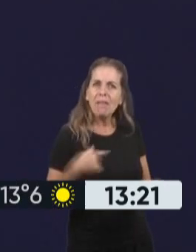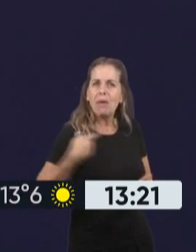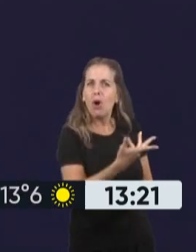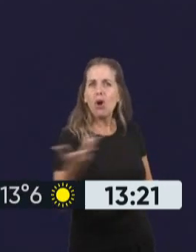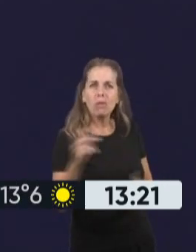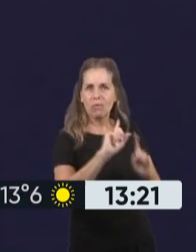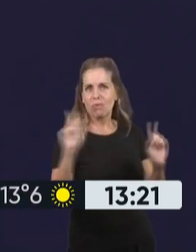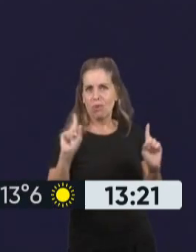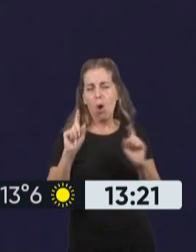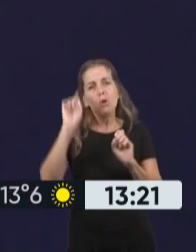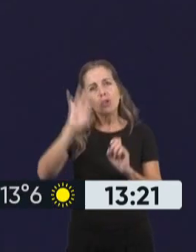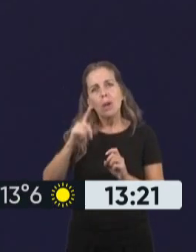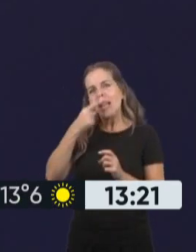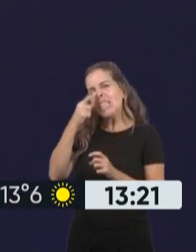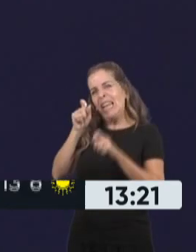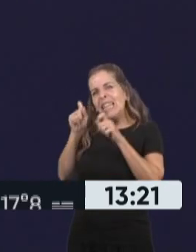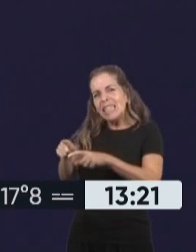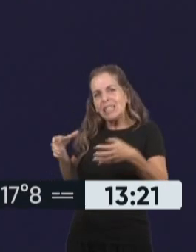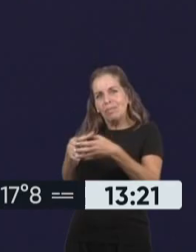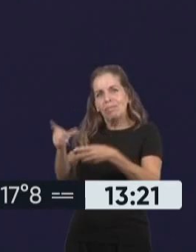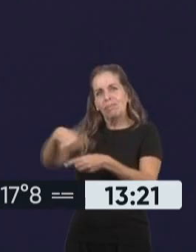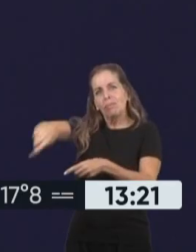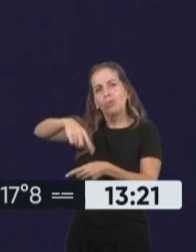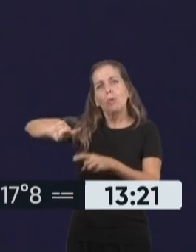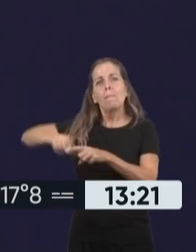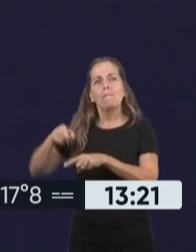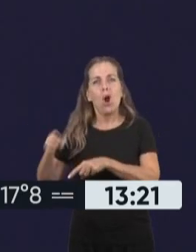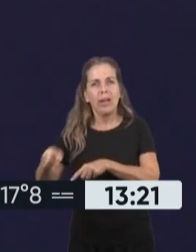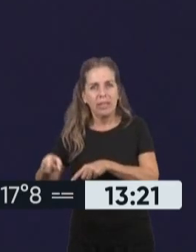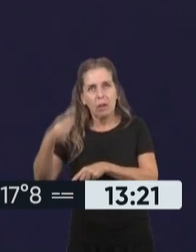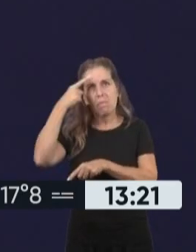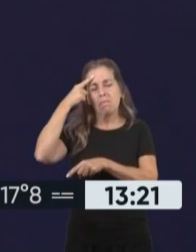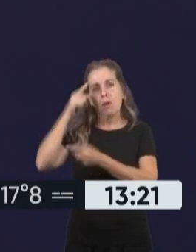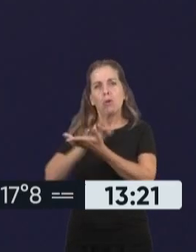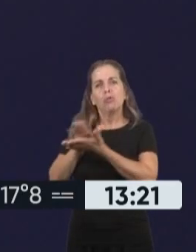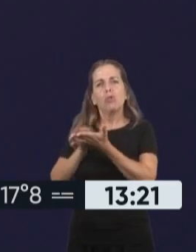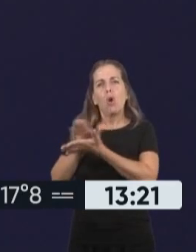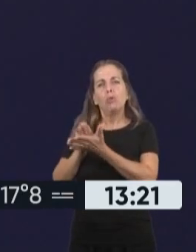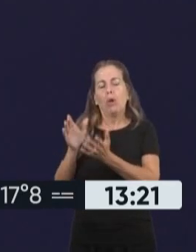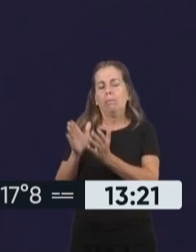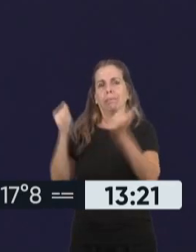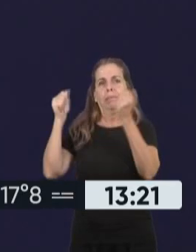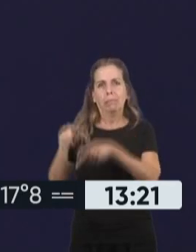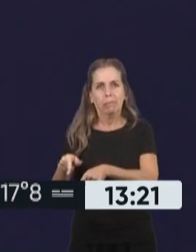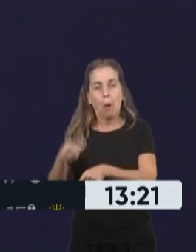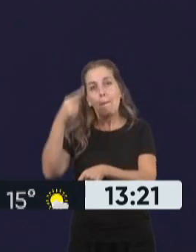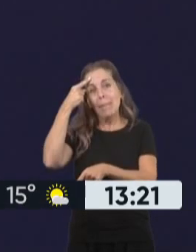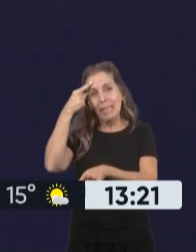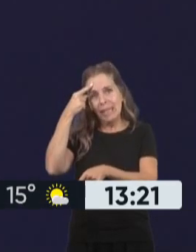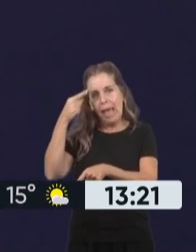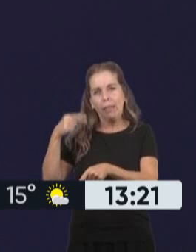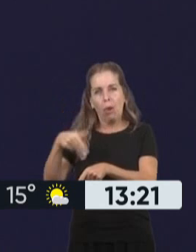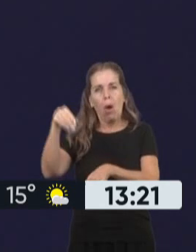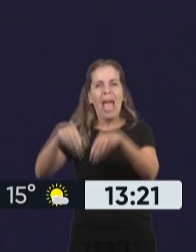sus aspiraciones personales y así resolver el presente inmediato en pos de una reelección o de una